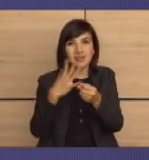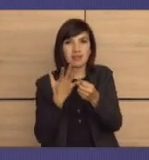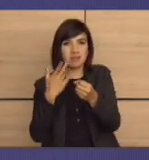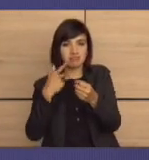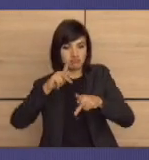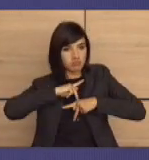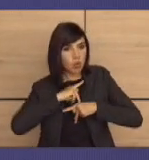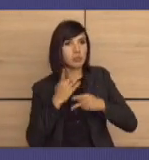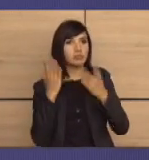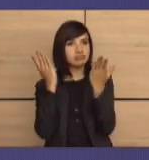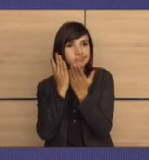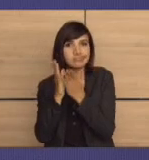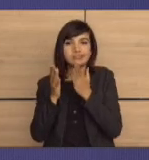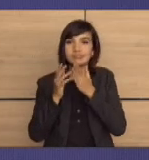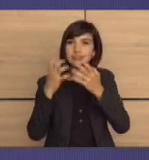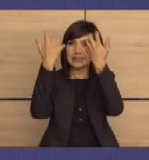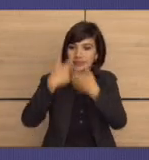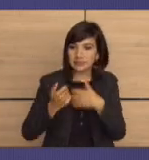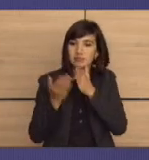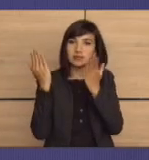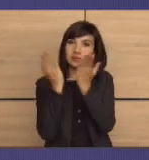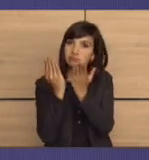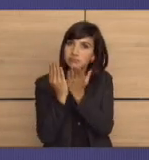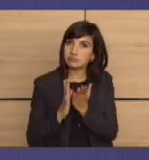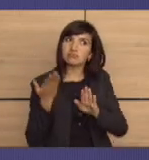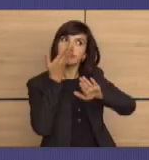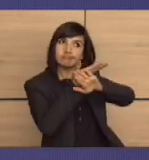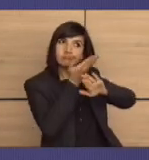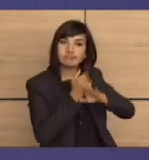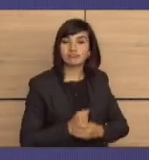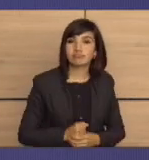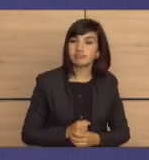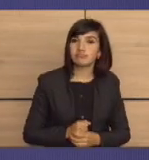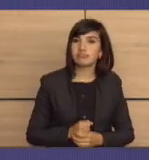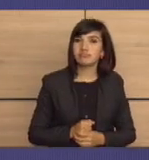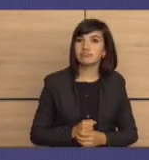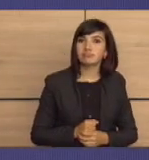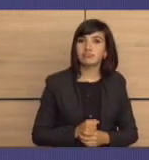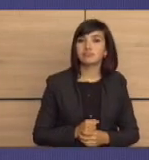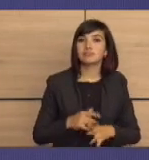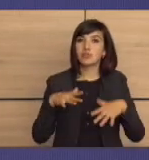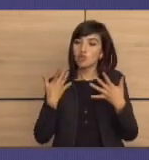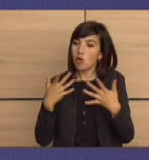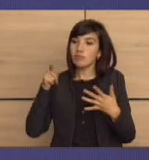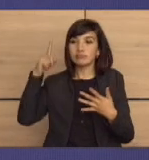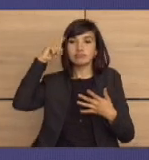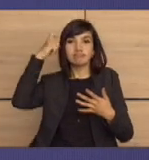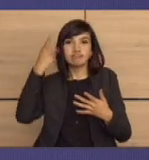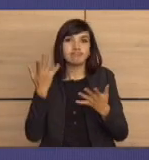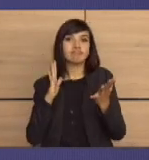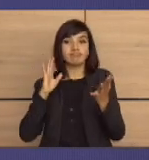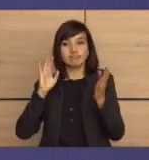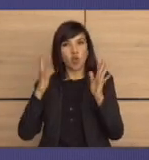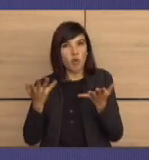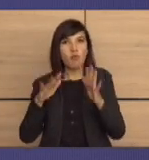norma, donde también viene una nueva apuesta de educación a los pueblos indígenas. Los afro también viene haciendo